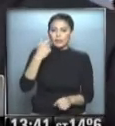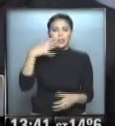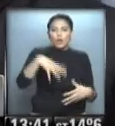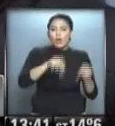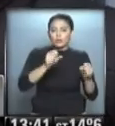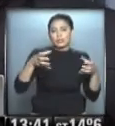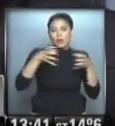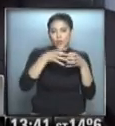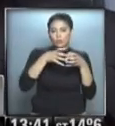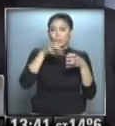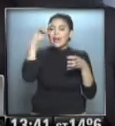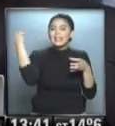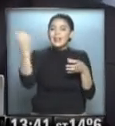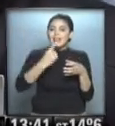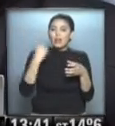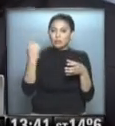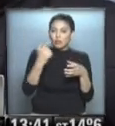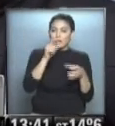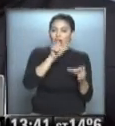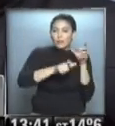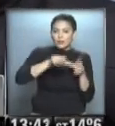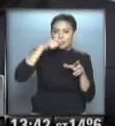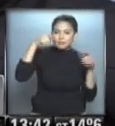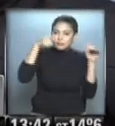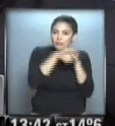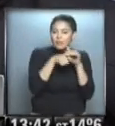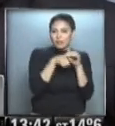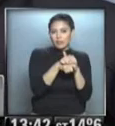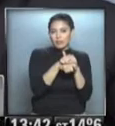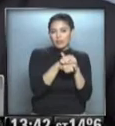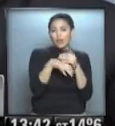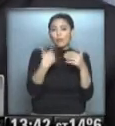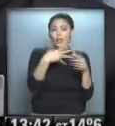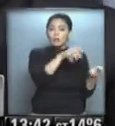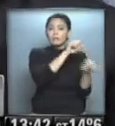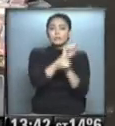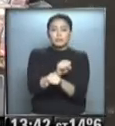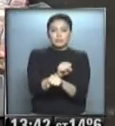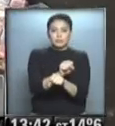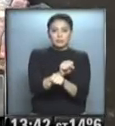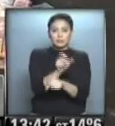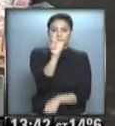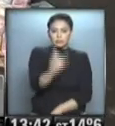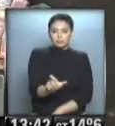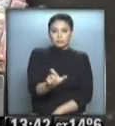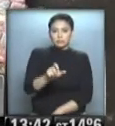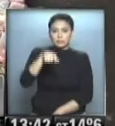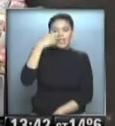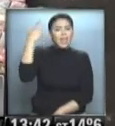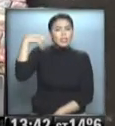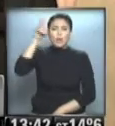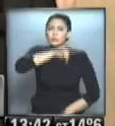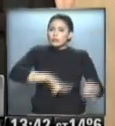importantísima banda internacional. Se pudo detener a un narcotraficante